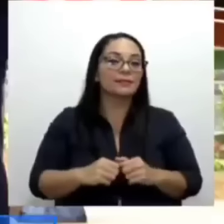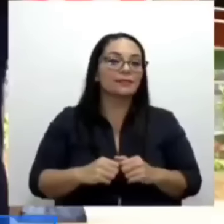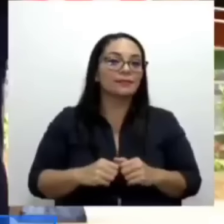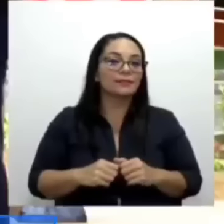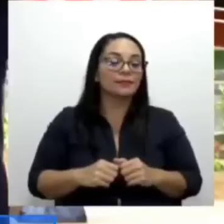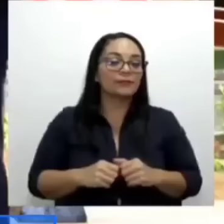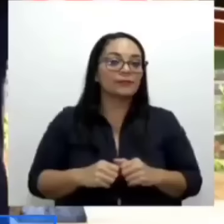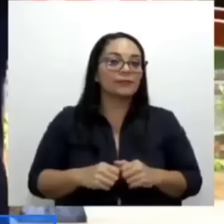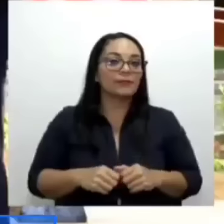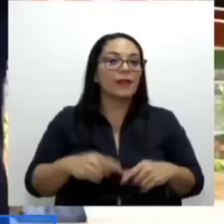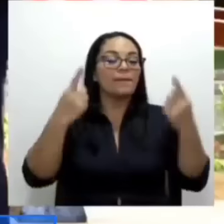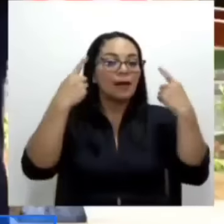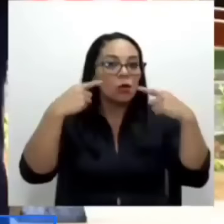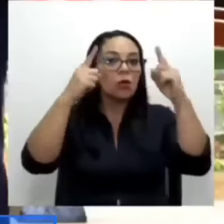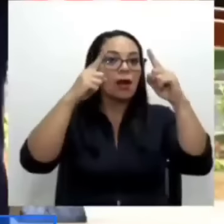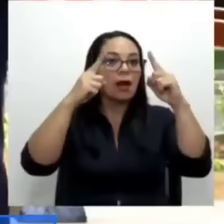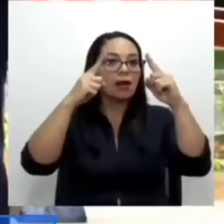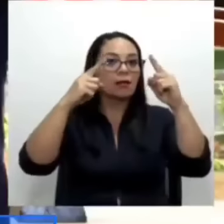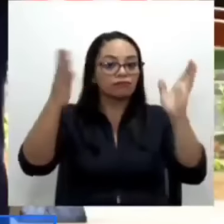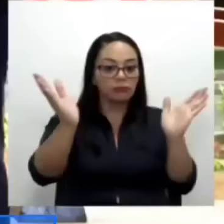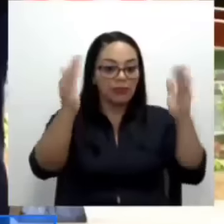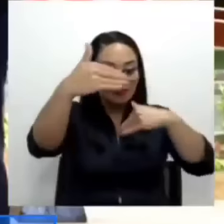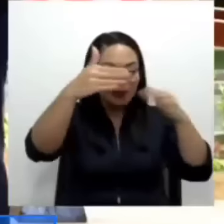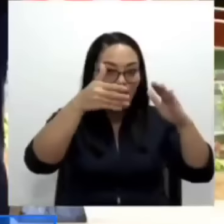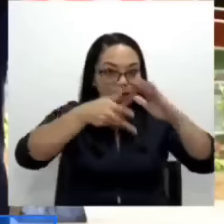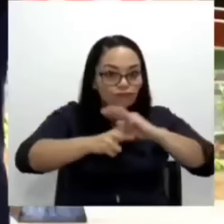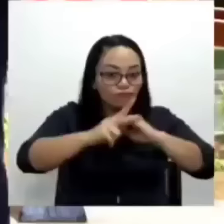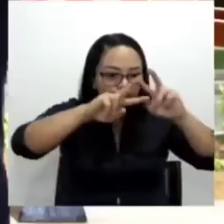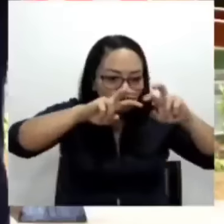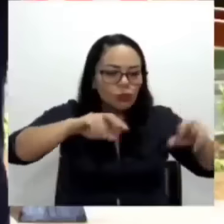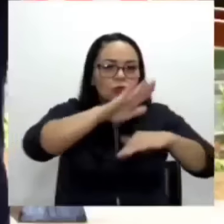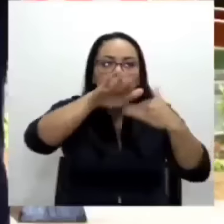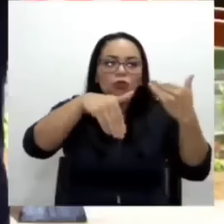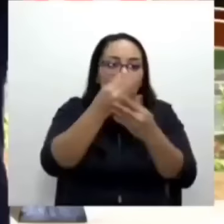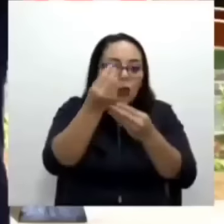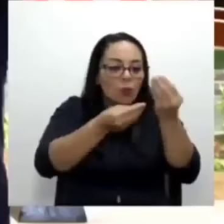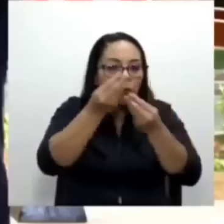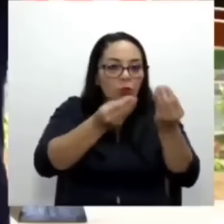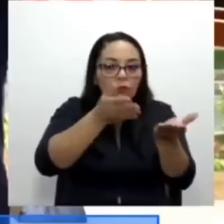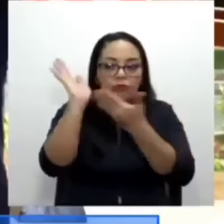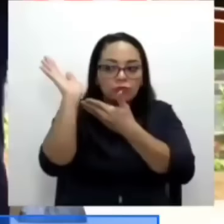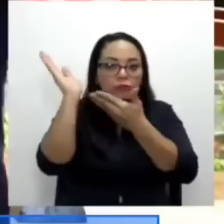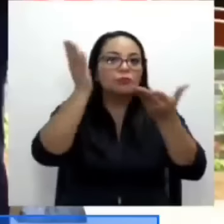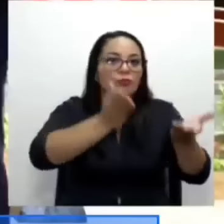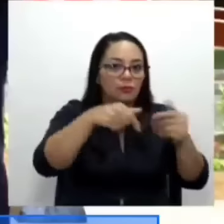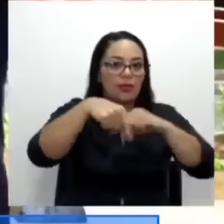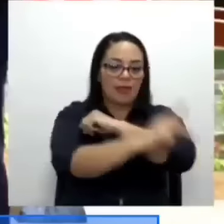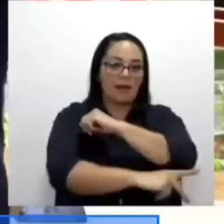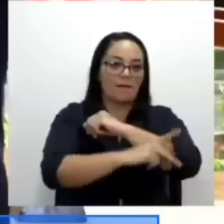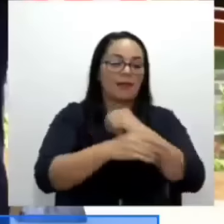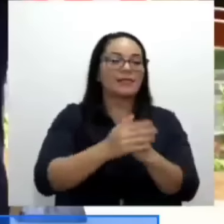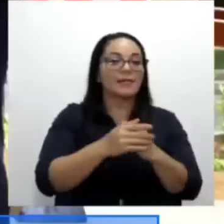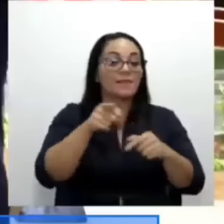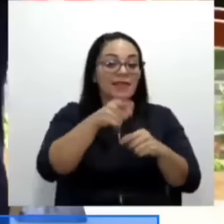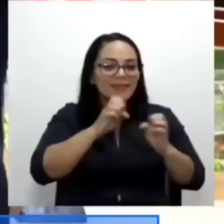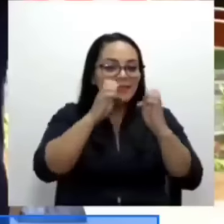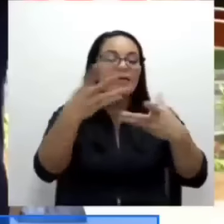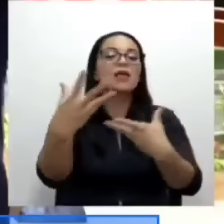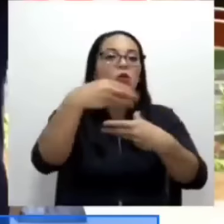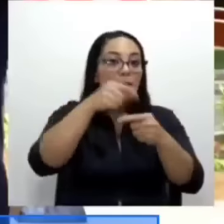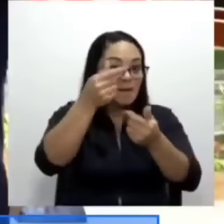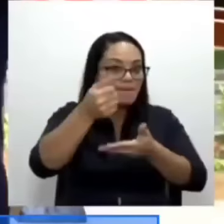para escanear todos los envíos de carga que entran y salen del país. Y la estrategia va a incluir